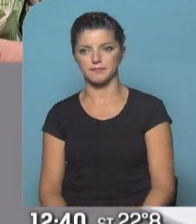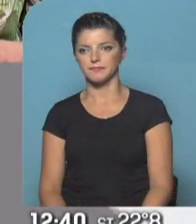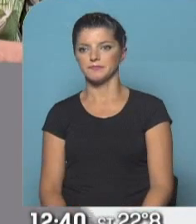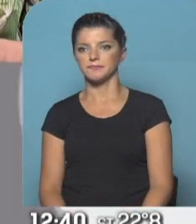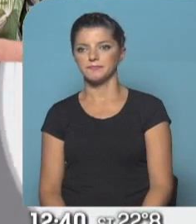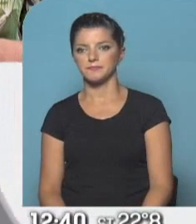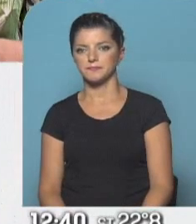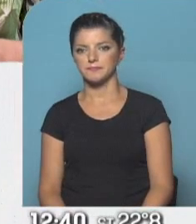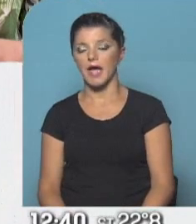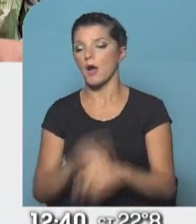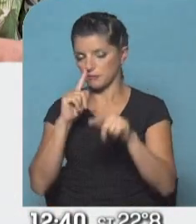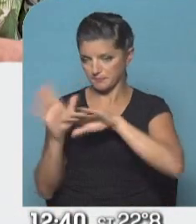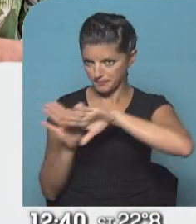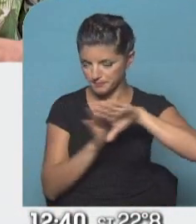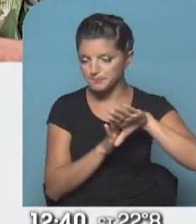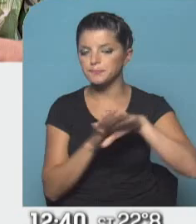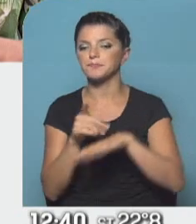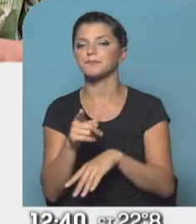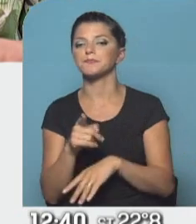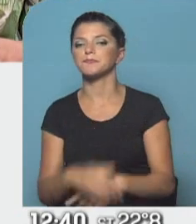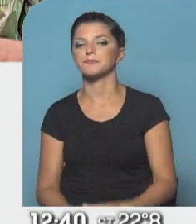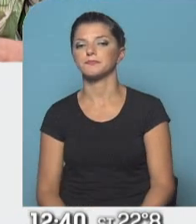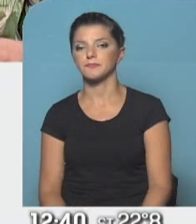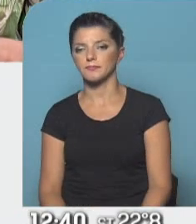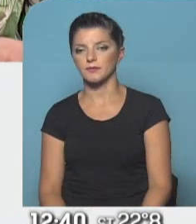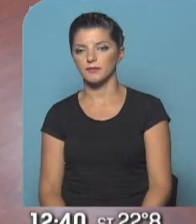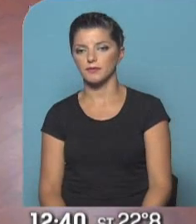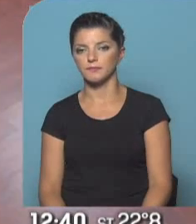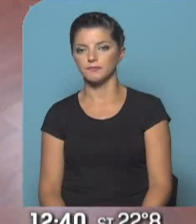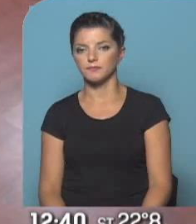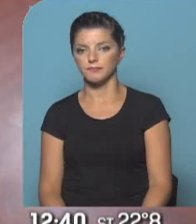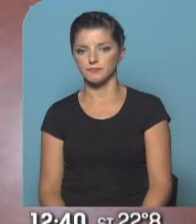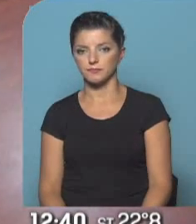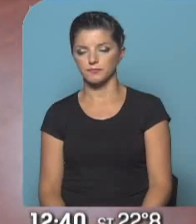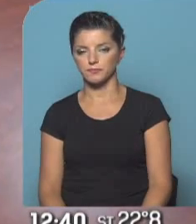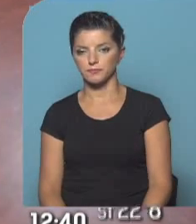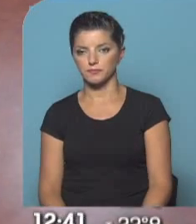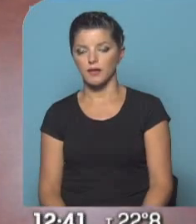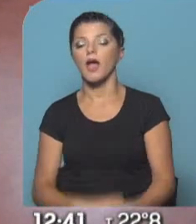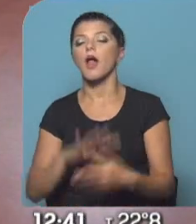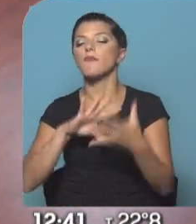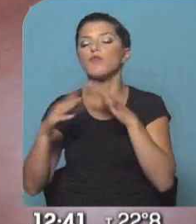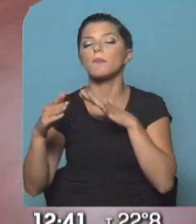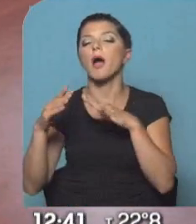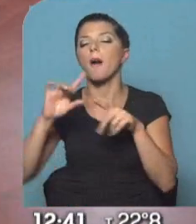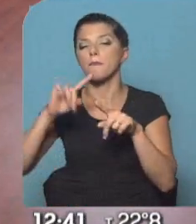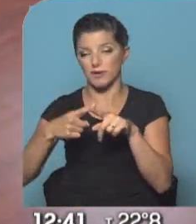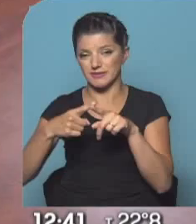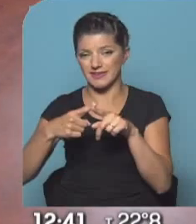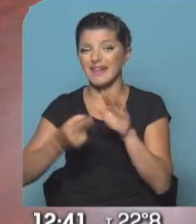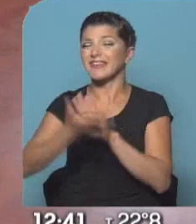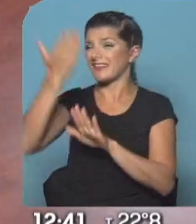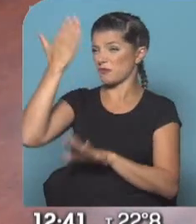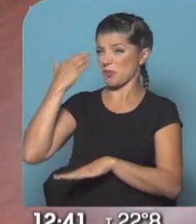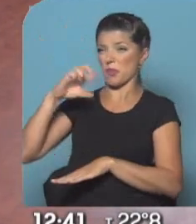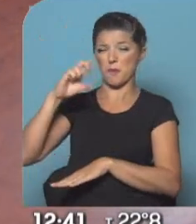Bachelet. Por abajo de esto lo que está pasando es el desdibujamiento del clivaje que orienta la política chilena desde el fin del pinochetismo, que es sí